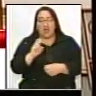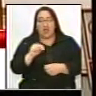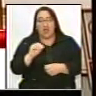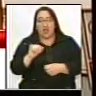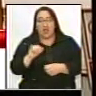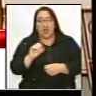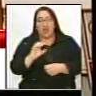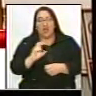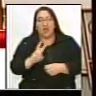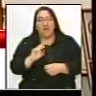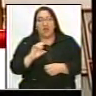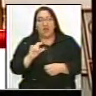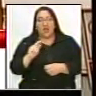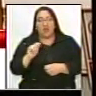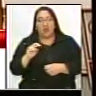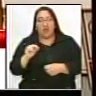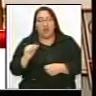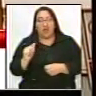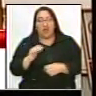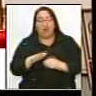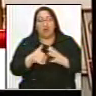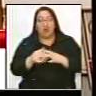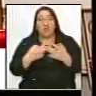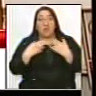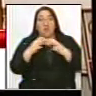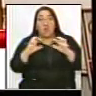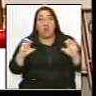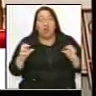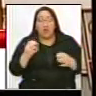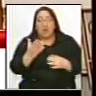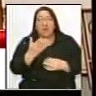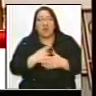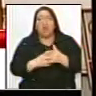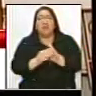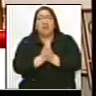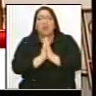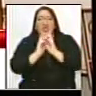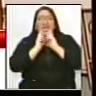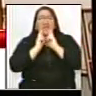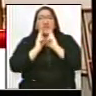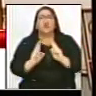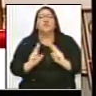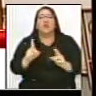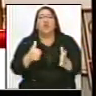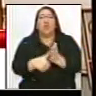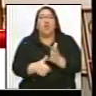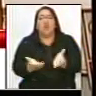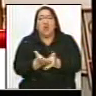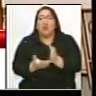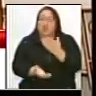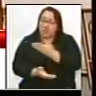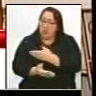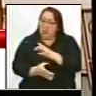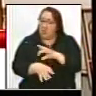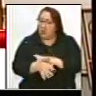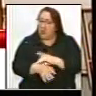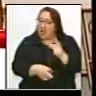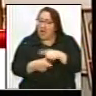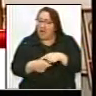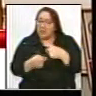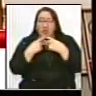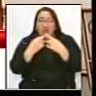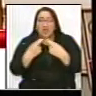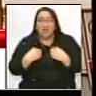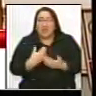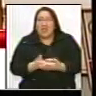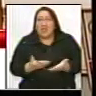Mi población me está pidiendo que le conteste este documento a usted, doctora. Hasta ahora no tenemos